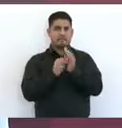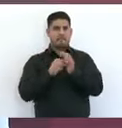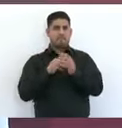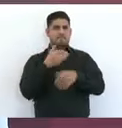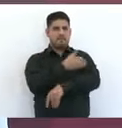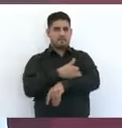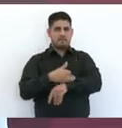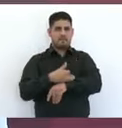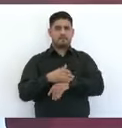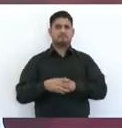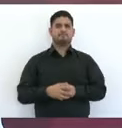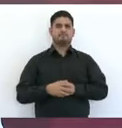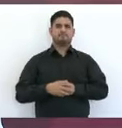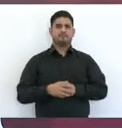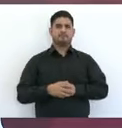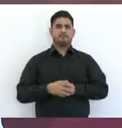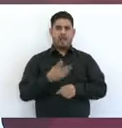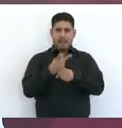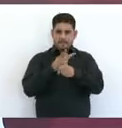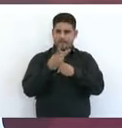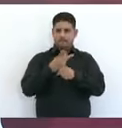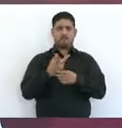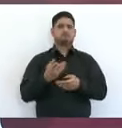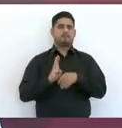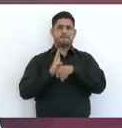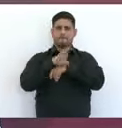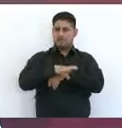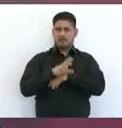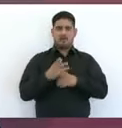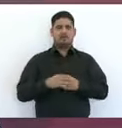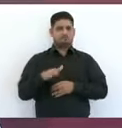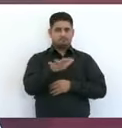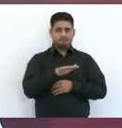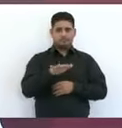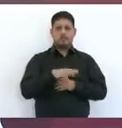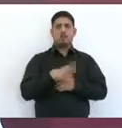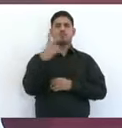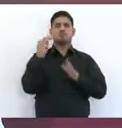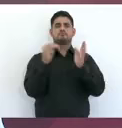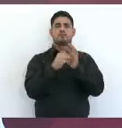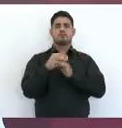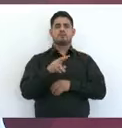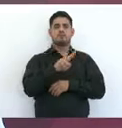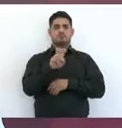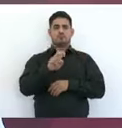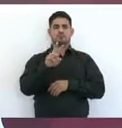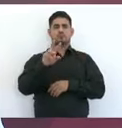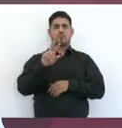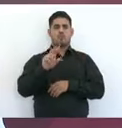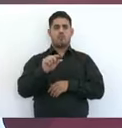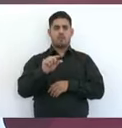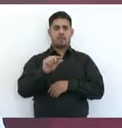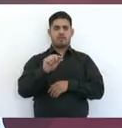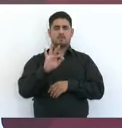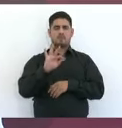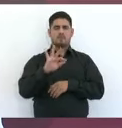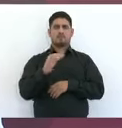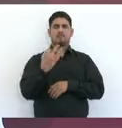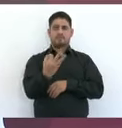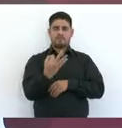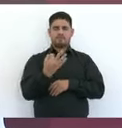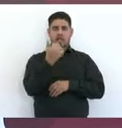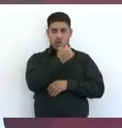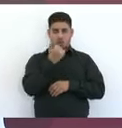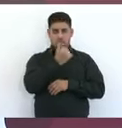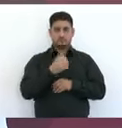superior, en donde la beca es universal, contamos con 2.243 estudiantes. En el nivel